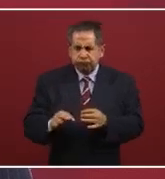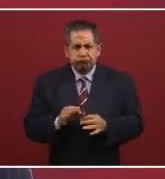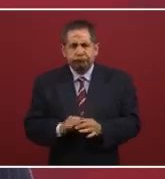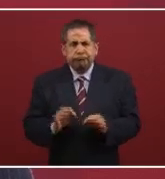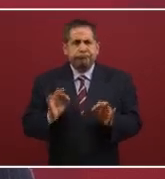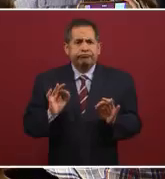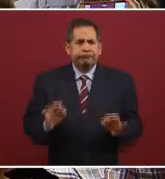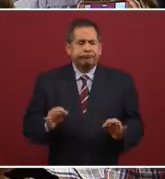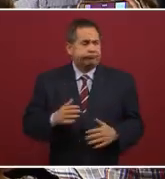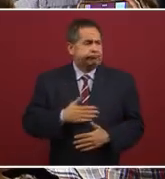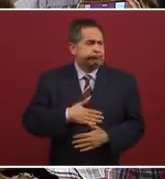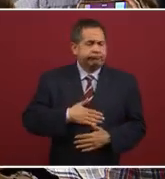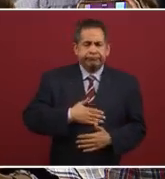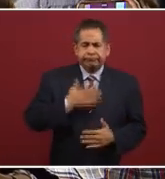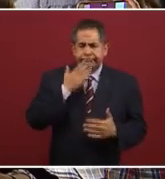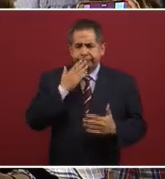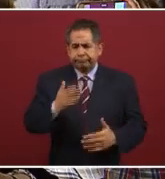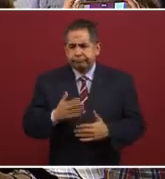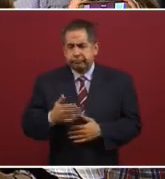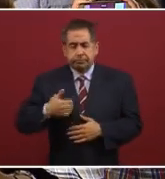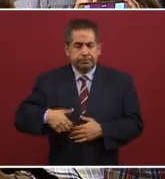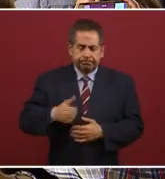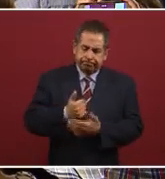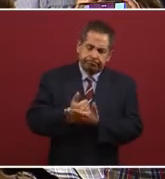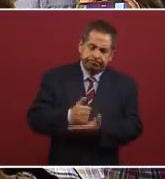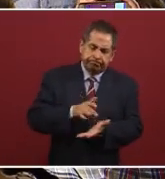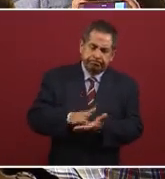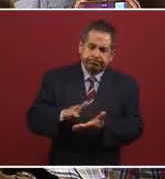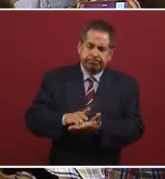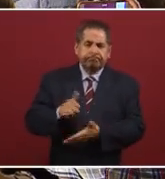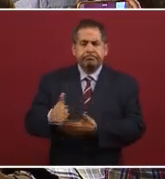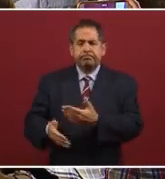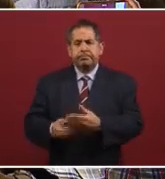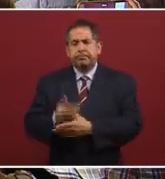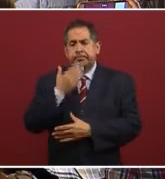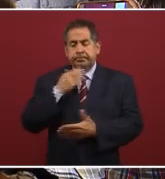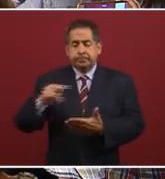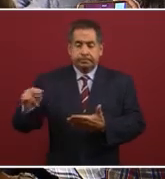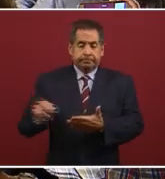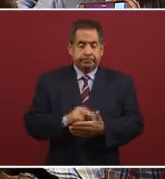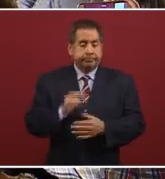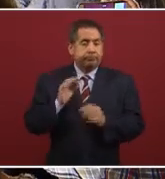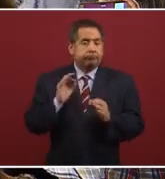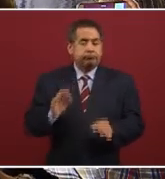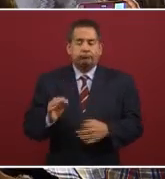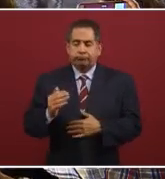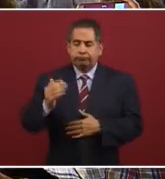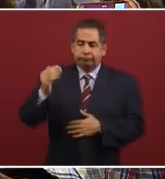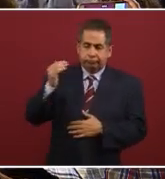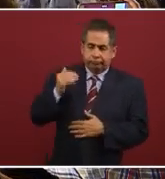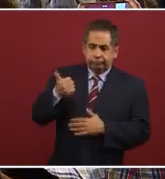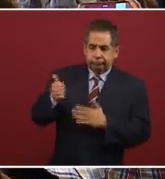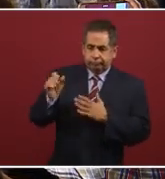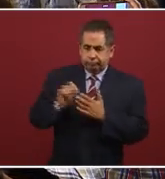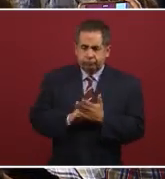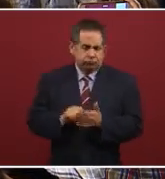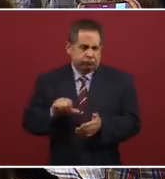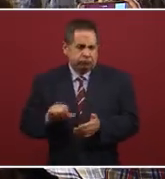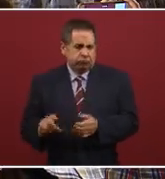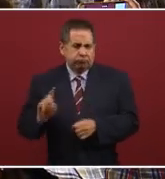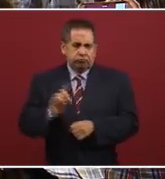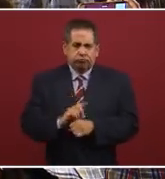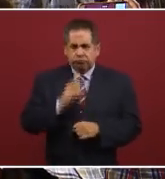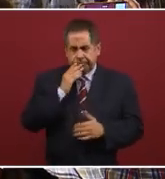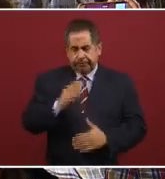satisfactoria para nosotros y ayudando en forma sustantiva a que saliera. Y se firma hace 6 meses. Entonces, pues parecería ser buen momento. Pero